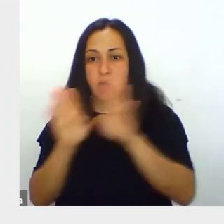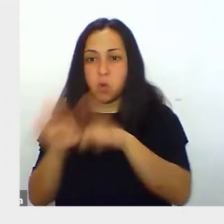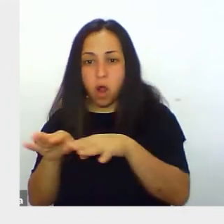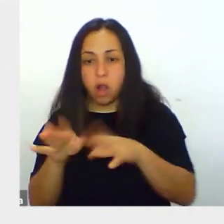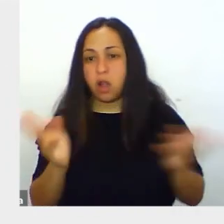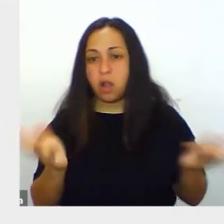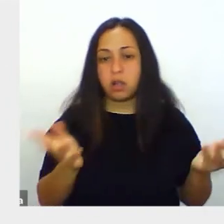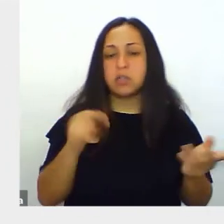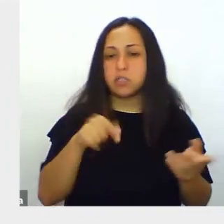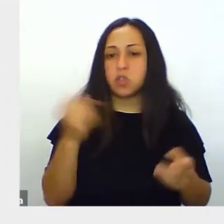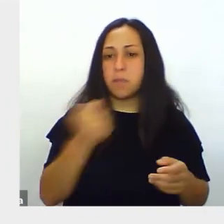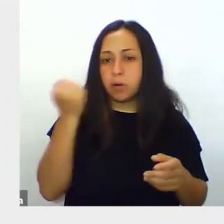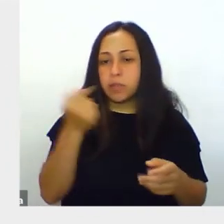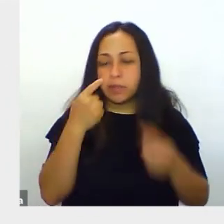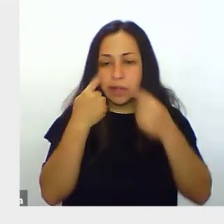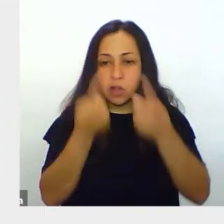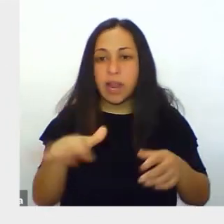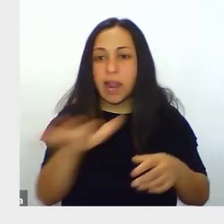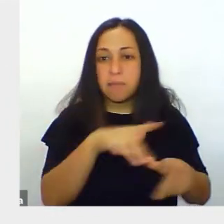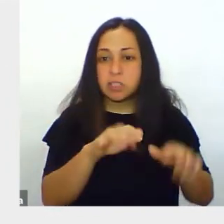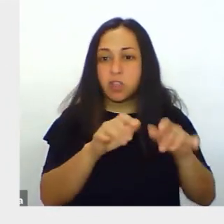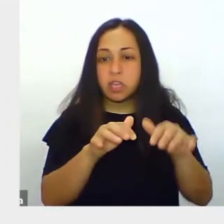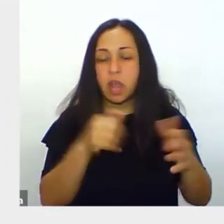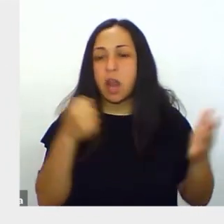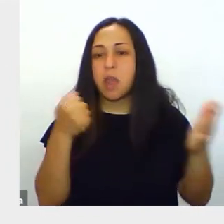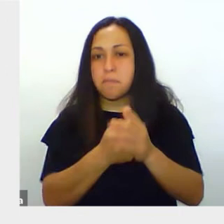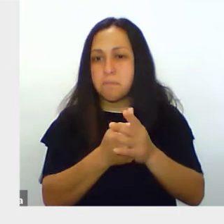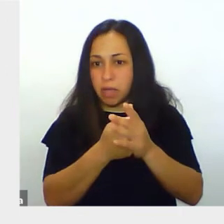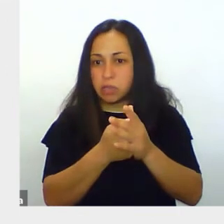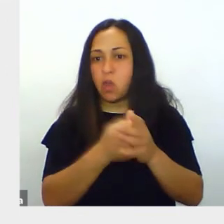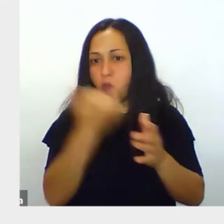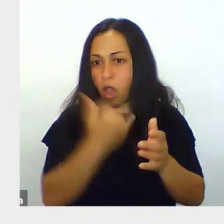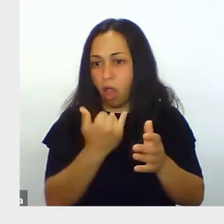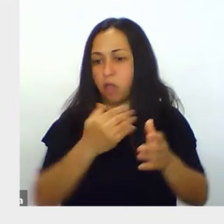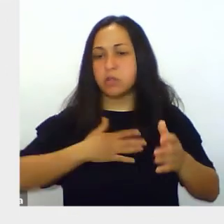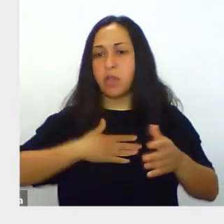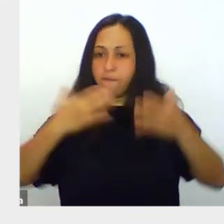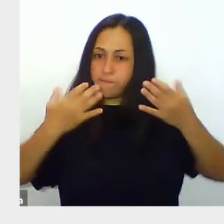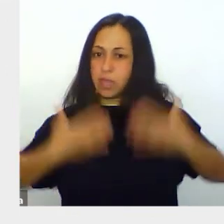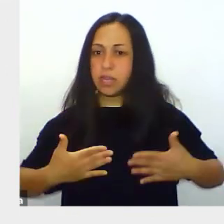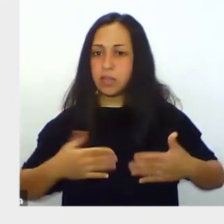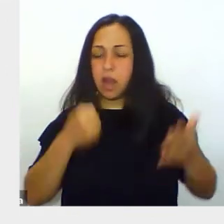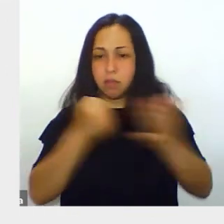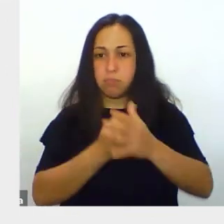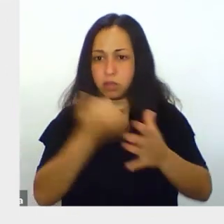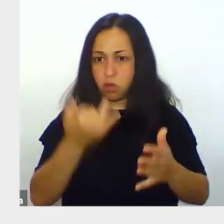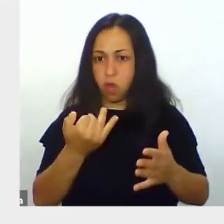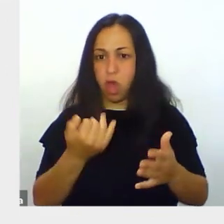espacio digital, y es importante reconocer que el espacio digital tiene un impacto enorme en nuestro bienestar, en